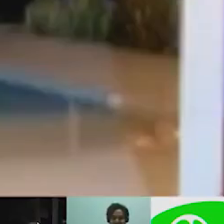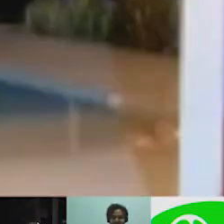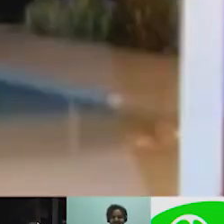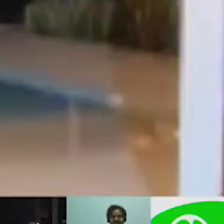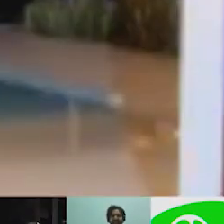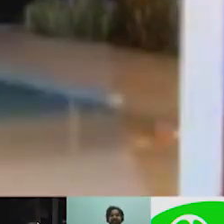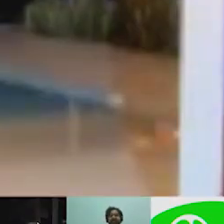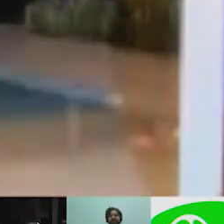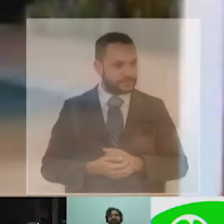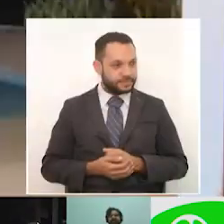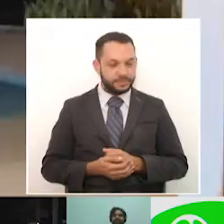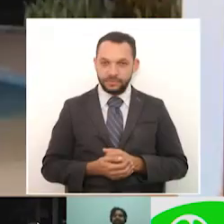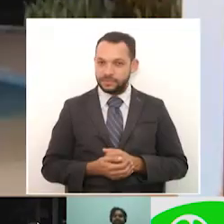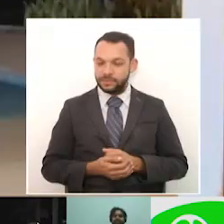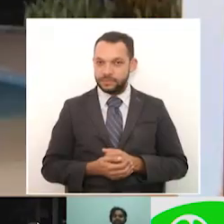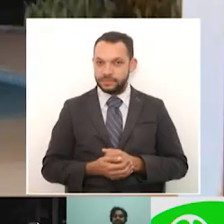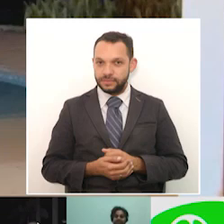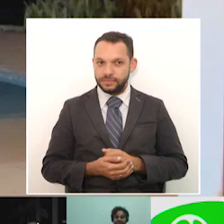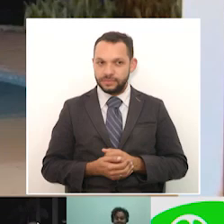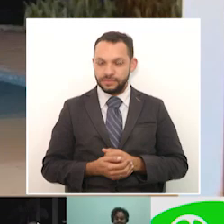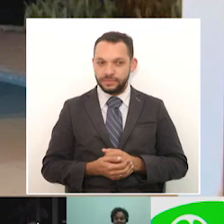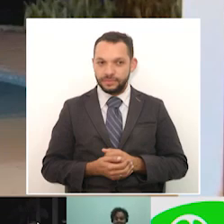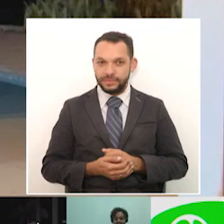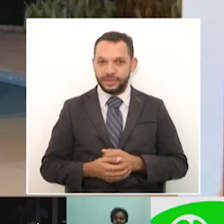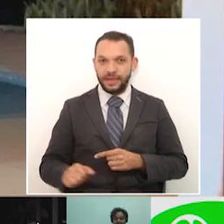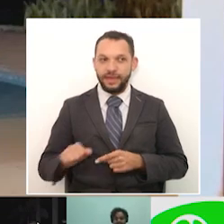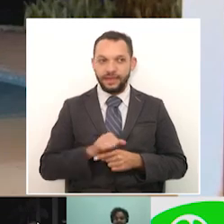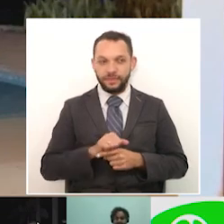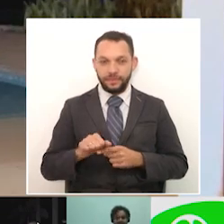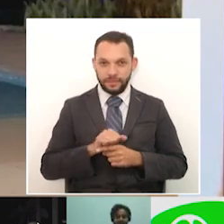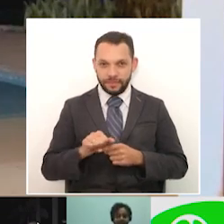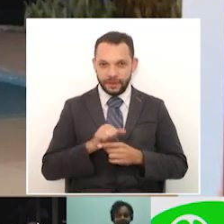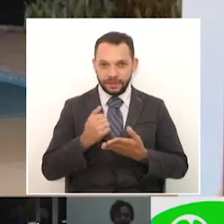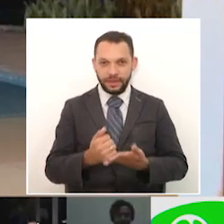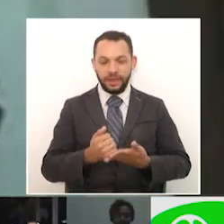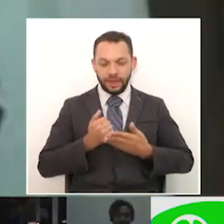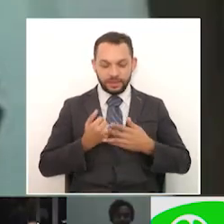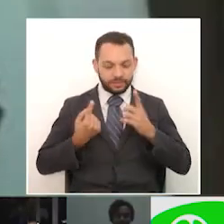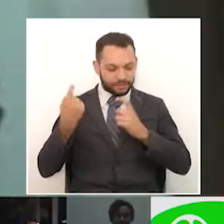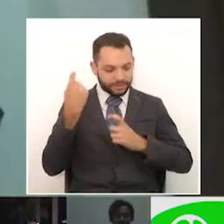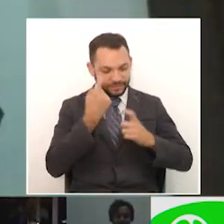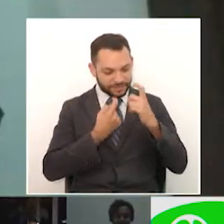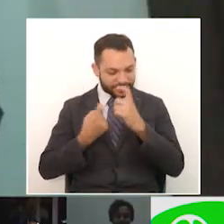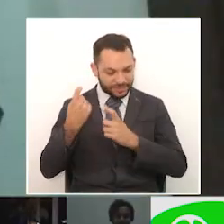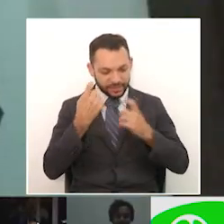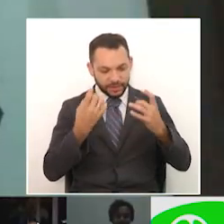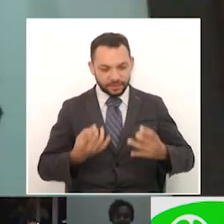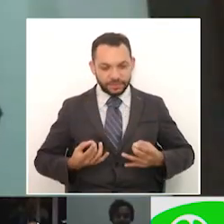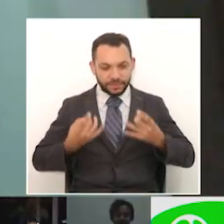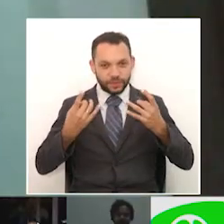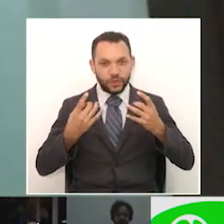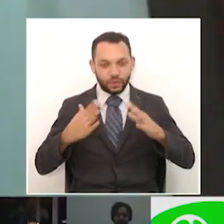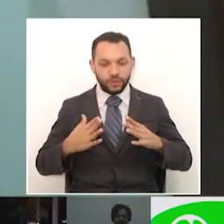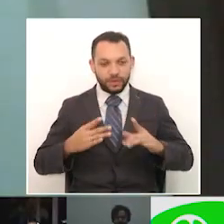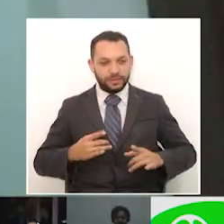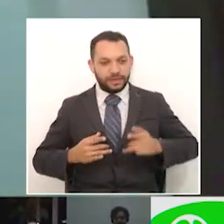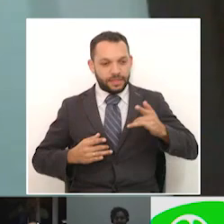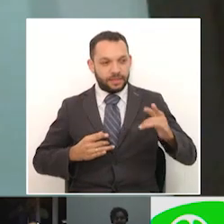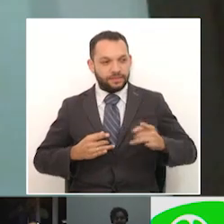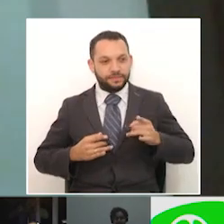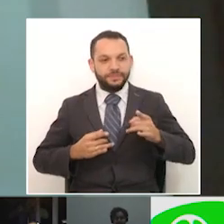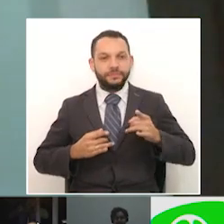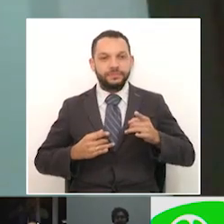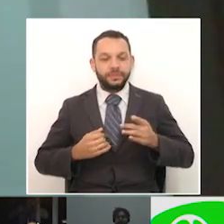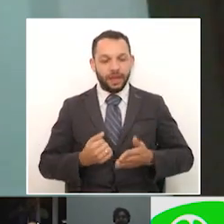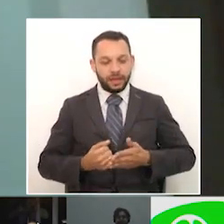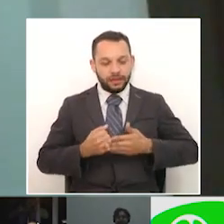estas técnicas definitivamente nos van a ayudar muchísimo a que estemos conscientes del momento presente, a que todas estas emociones que